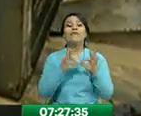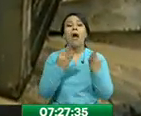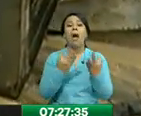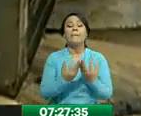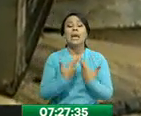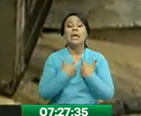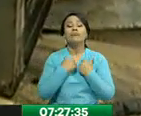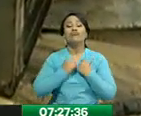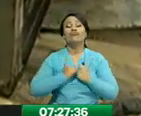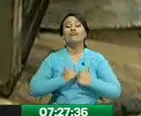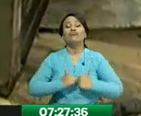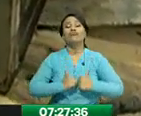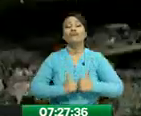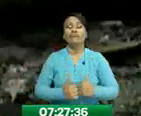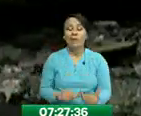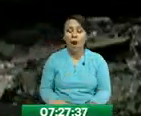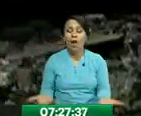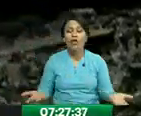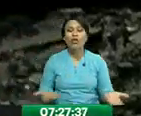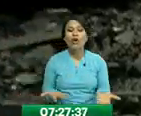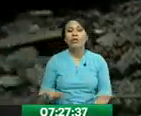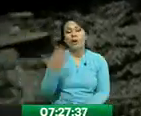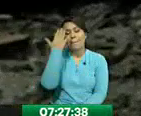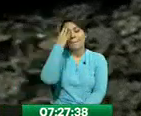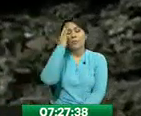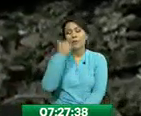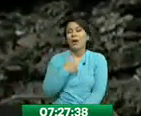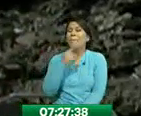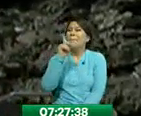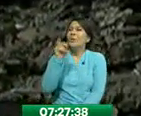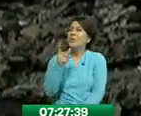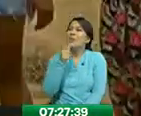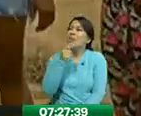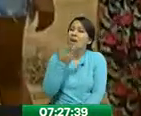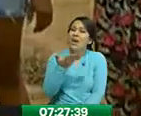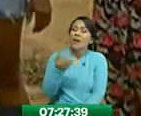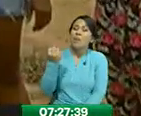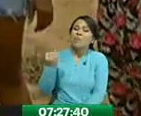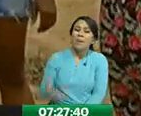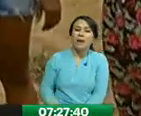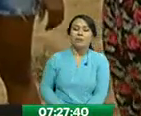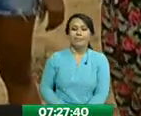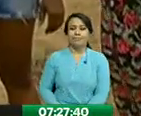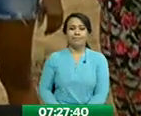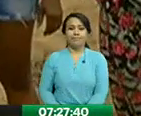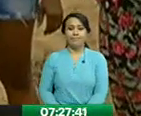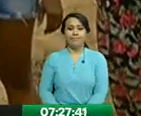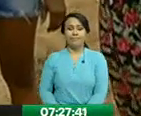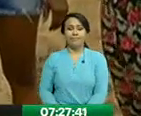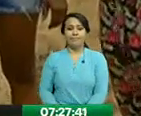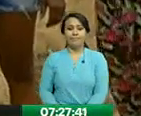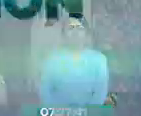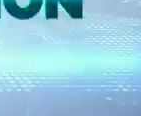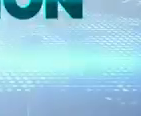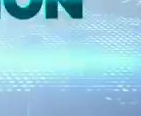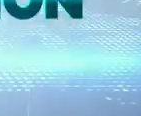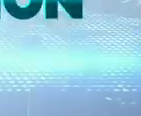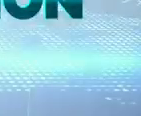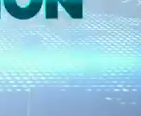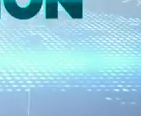afectada pasa sus días en medio de más preguntas que respuestas, informó Julio César Saora.